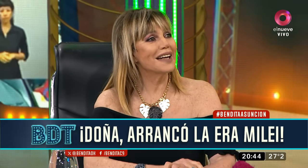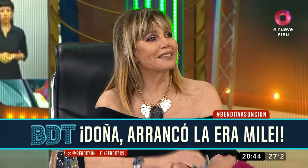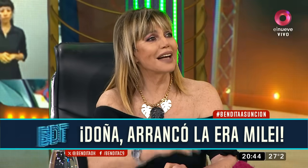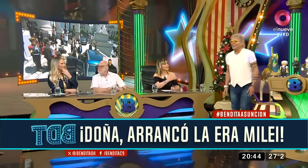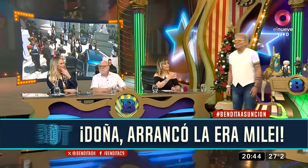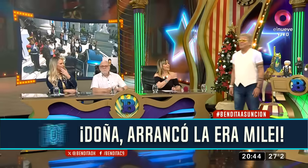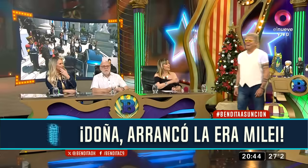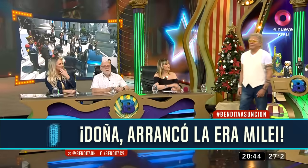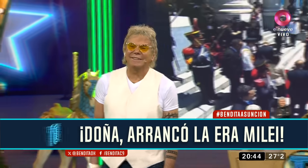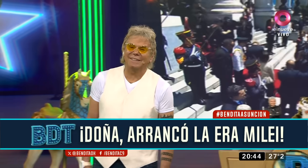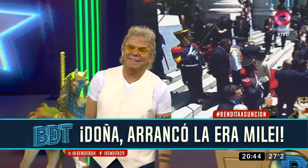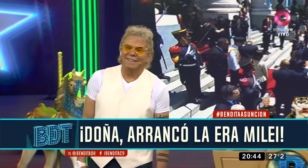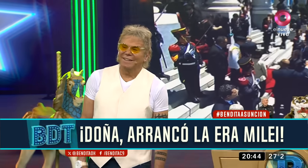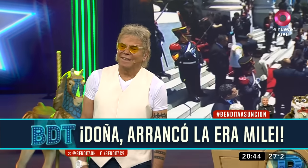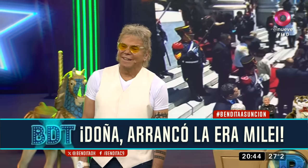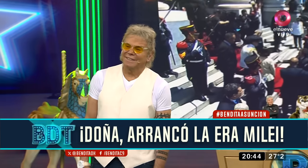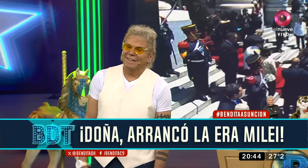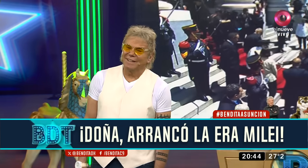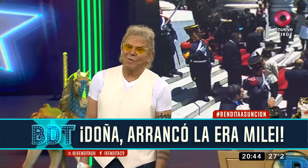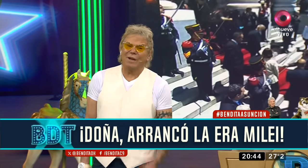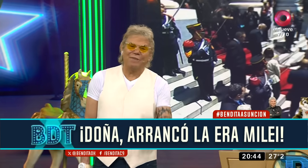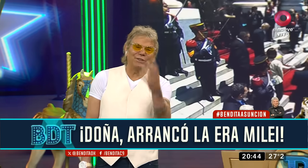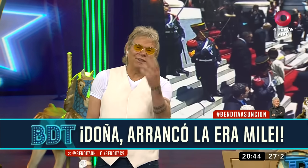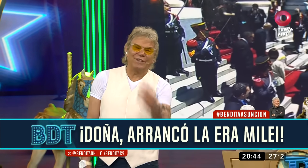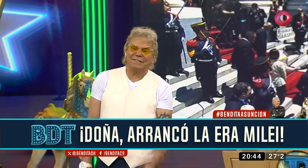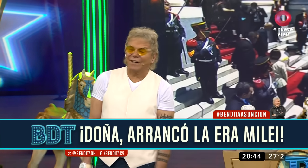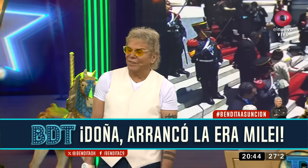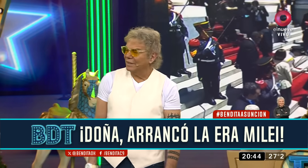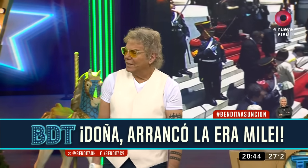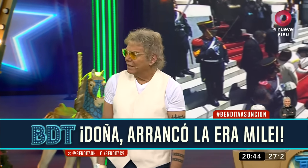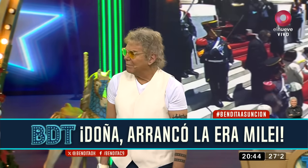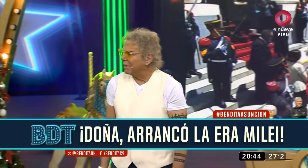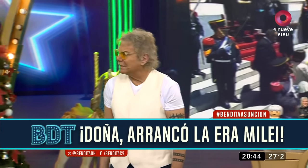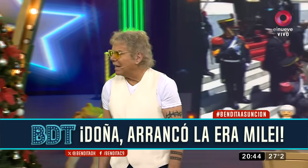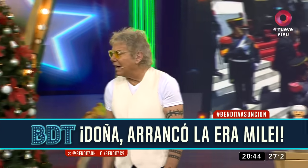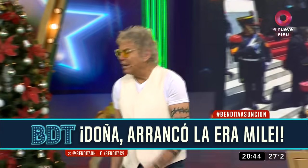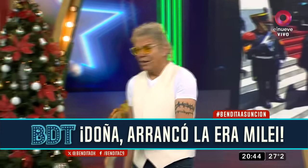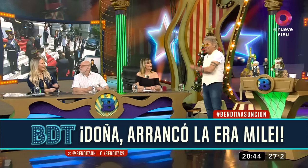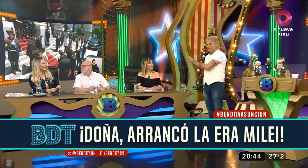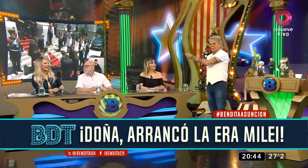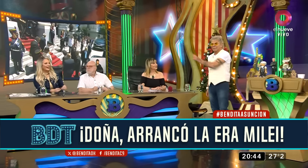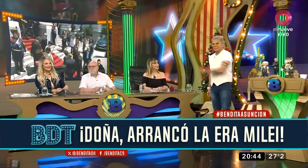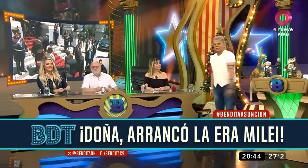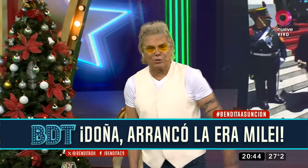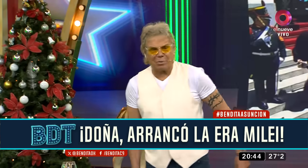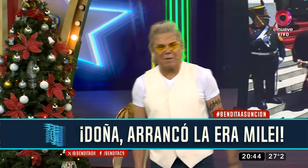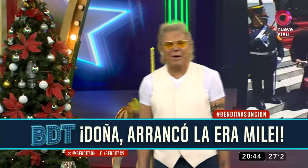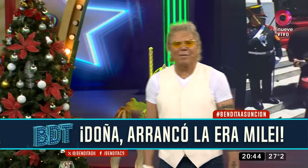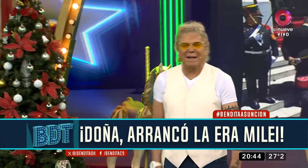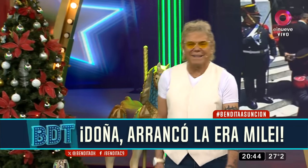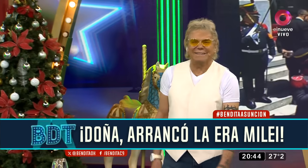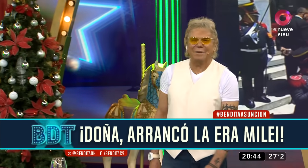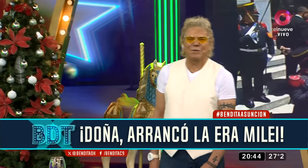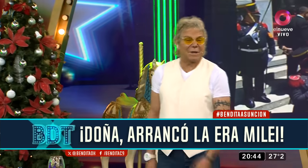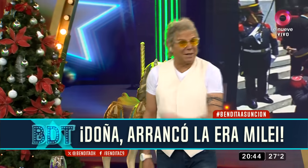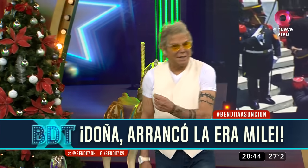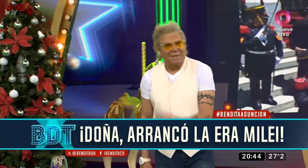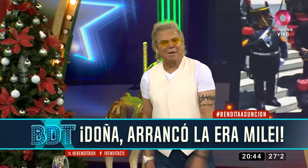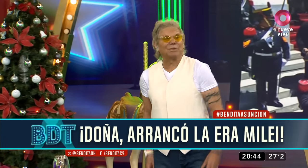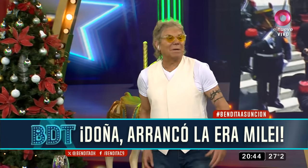minuto. Alberto quedó dibujado. ¡Cállate! Como la foto del saco de... Se le iba el avión, Alberto. Ahora se está haciendo su me está